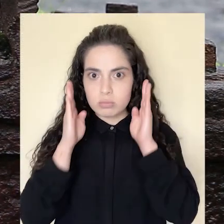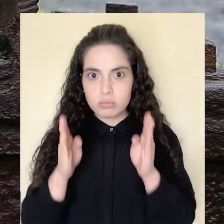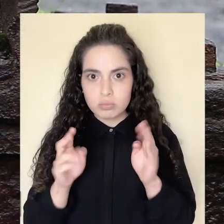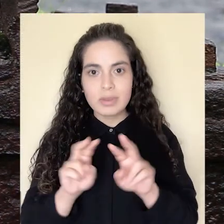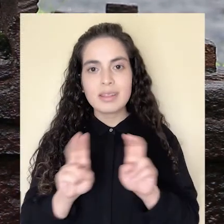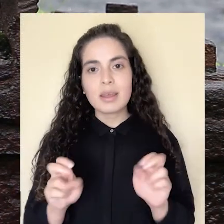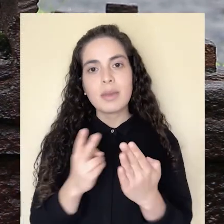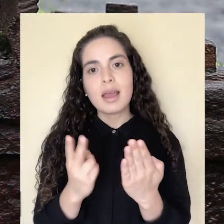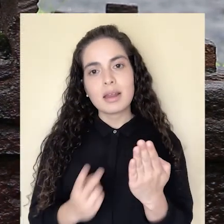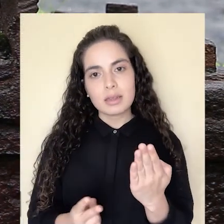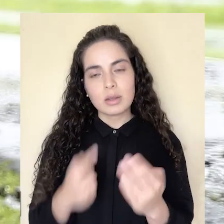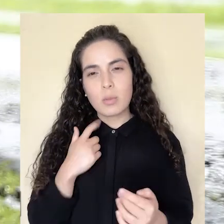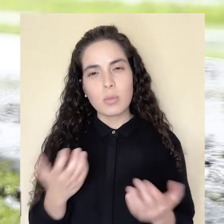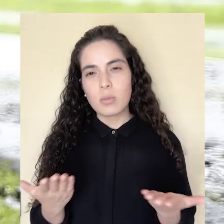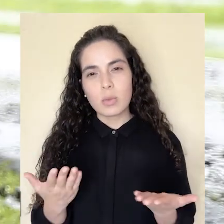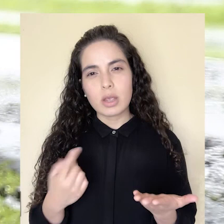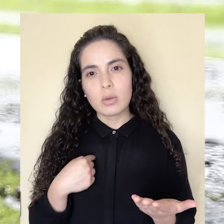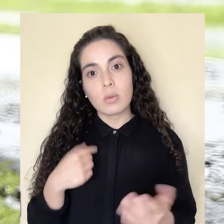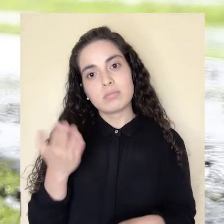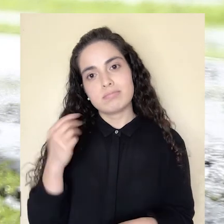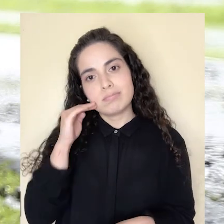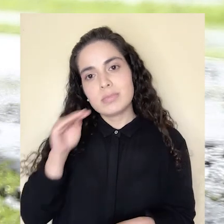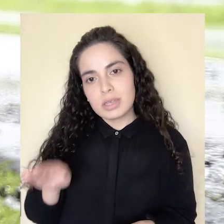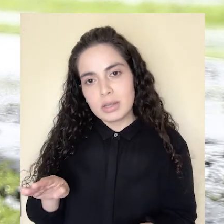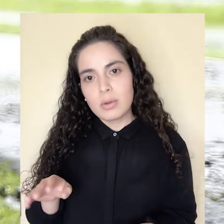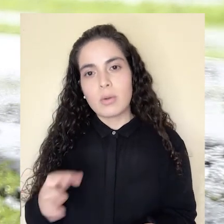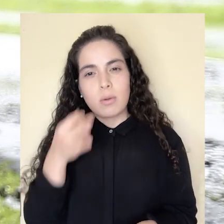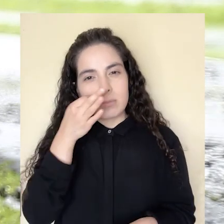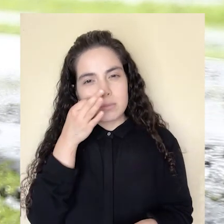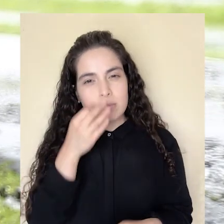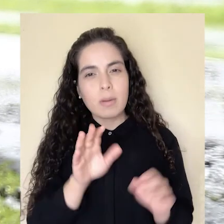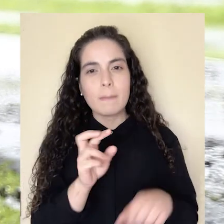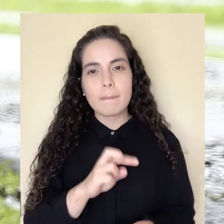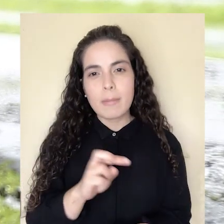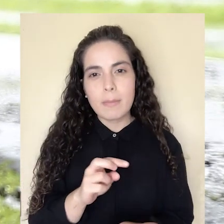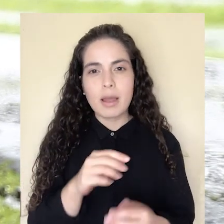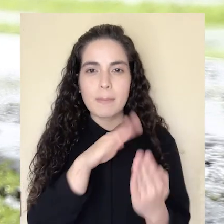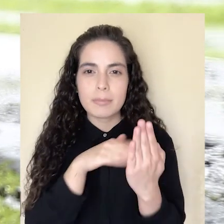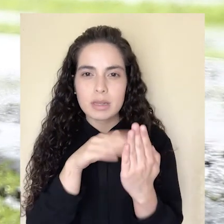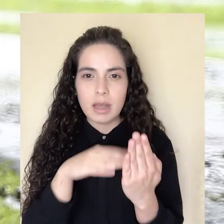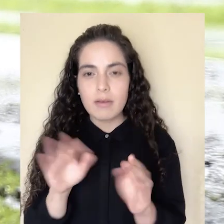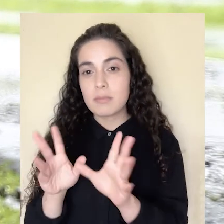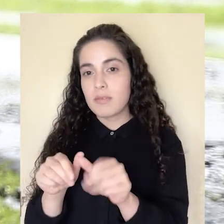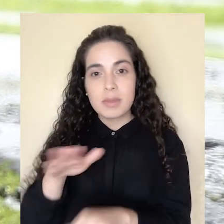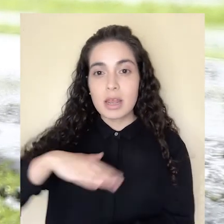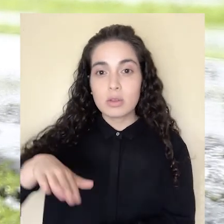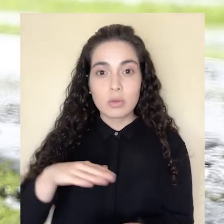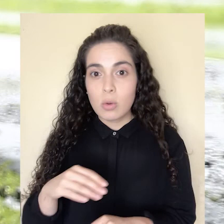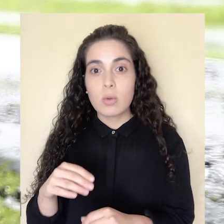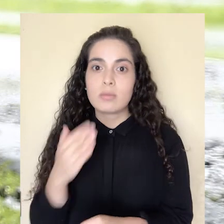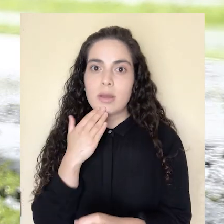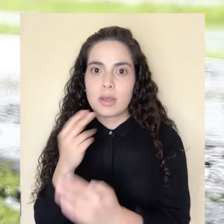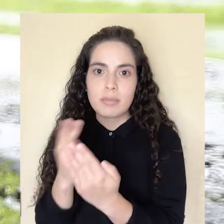Siempre me incliné por la parte artística desde niño porque digamos, mi padre pintaba y mi familia casi